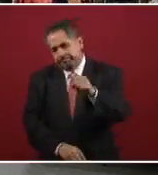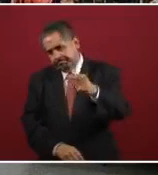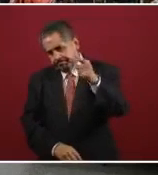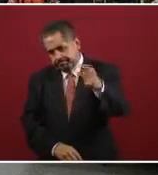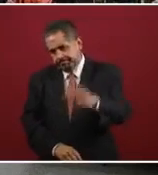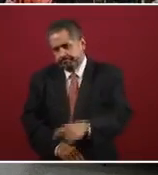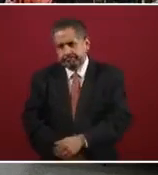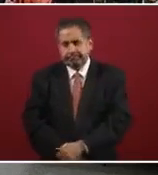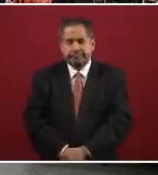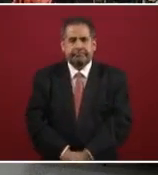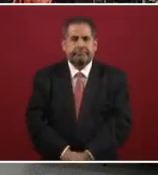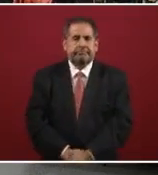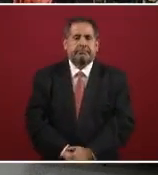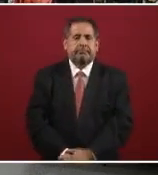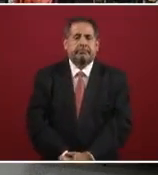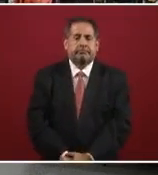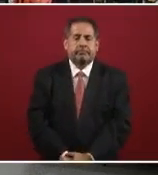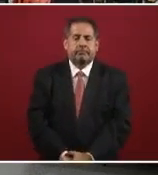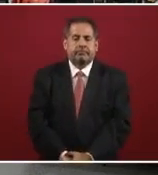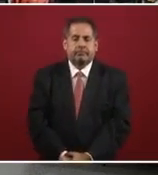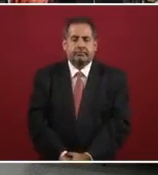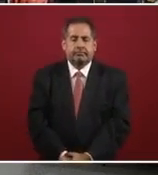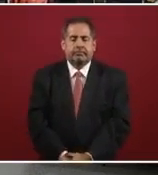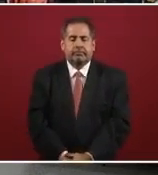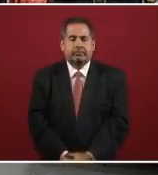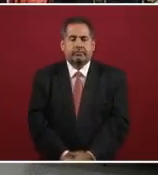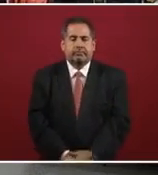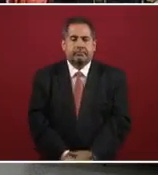ya y atrás